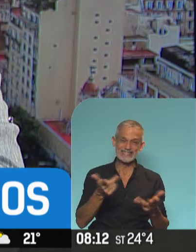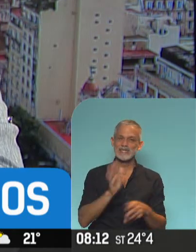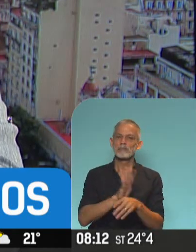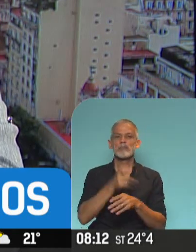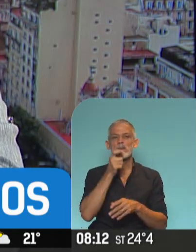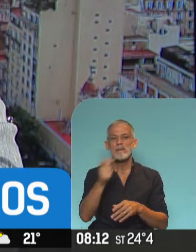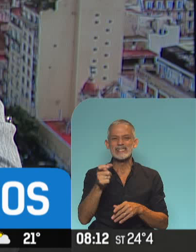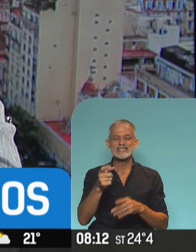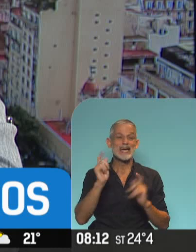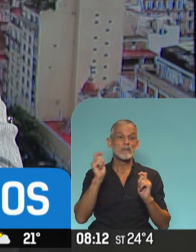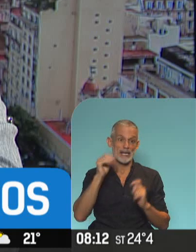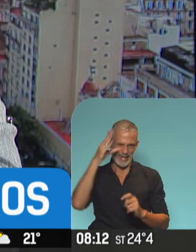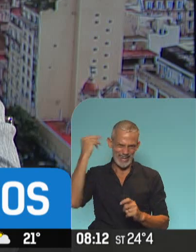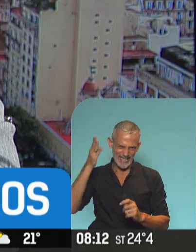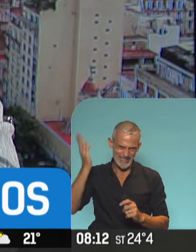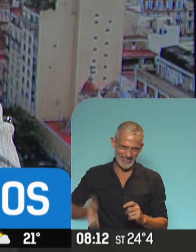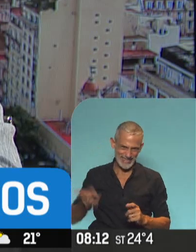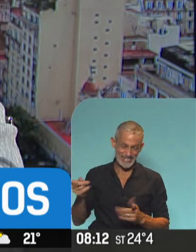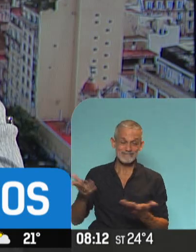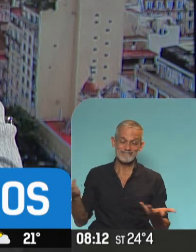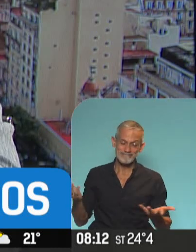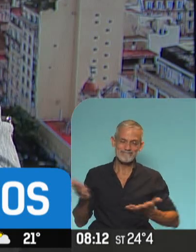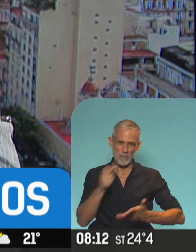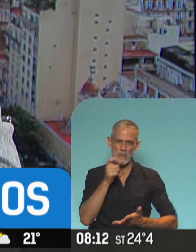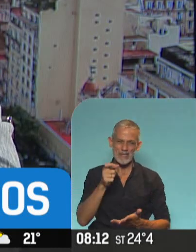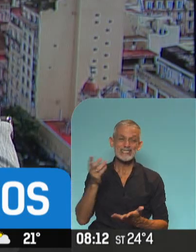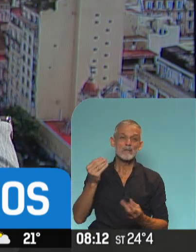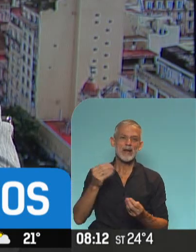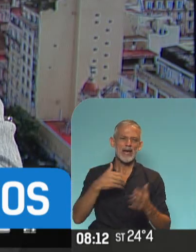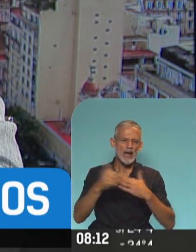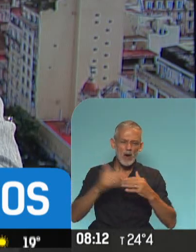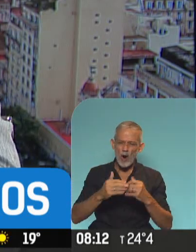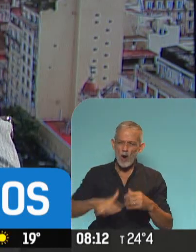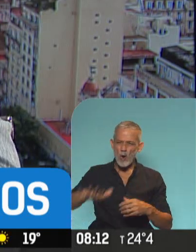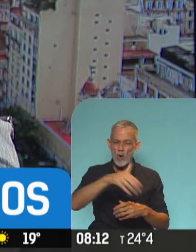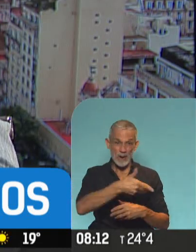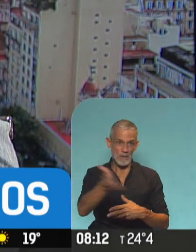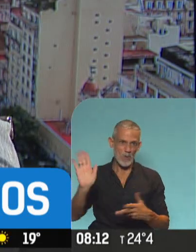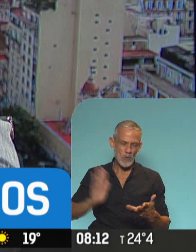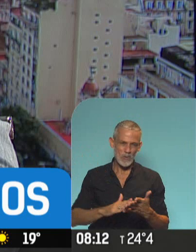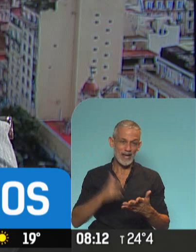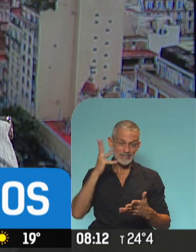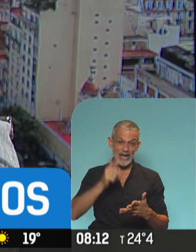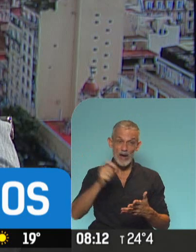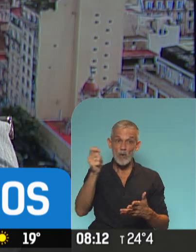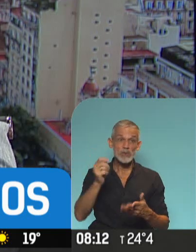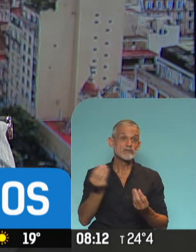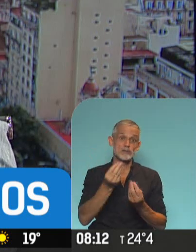mensaje concretamente para Cristina Fernández. Es un mensaje para la obra pública, porque es un juicio que les está